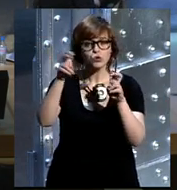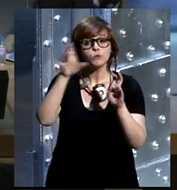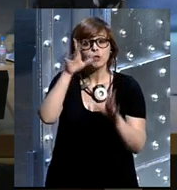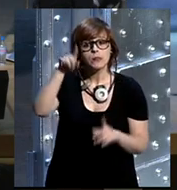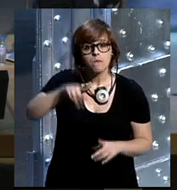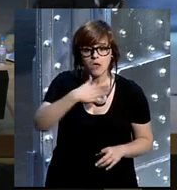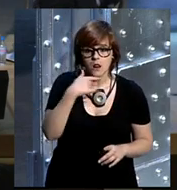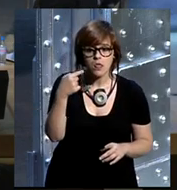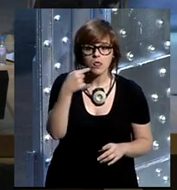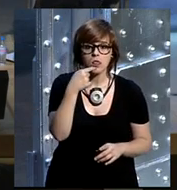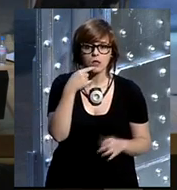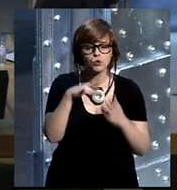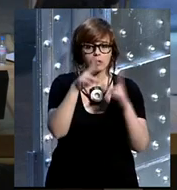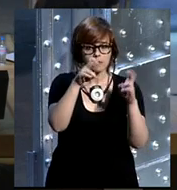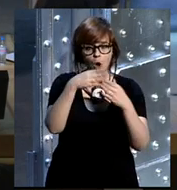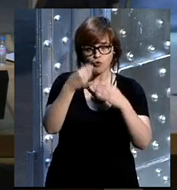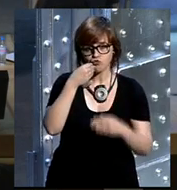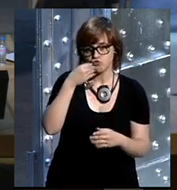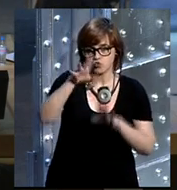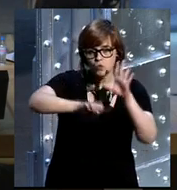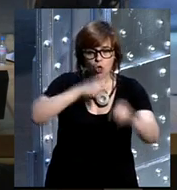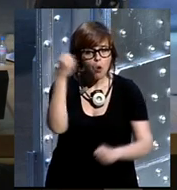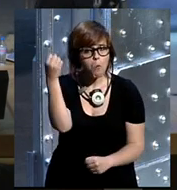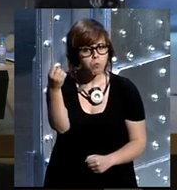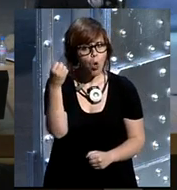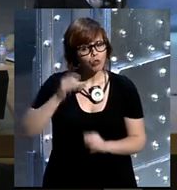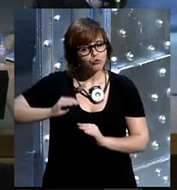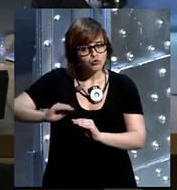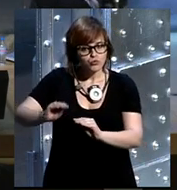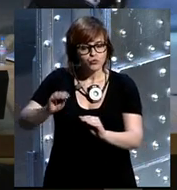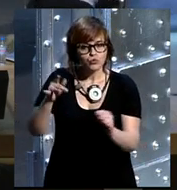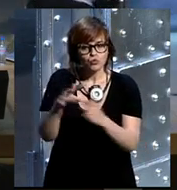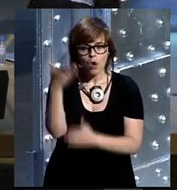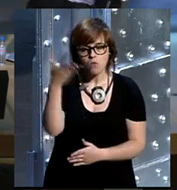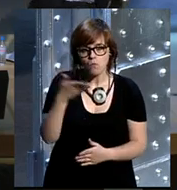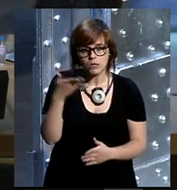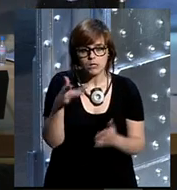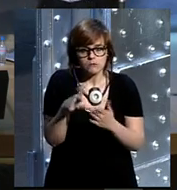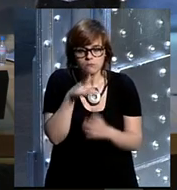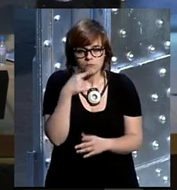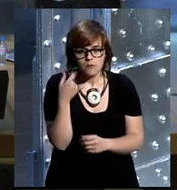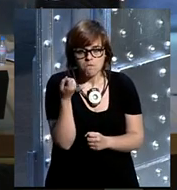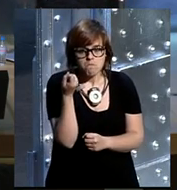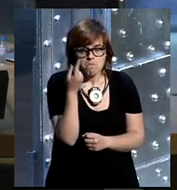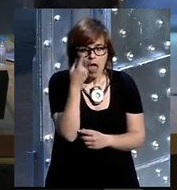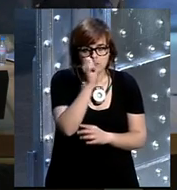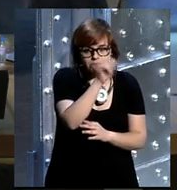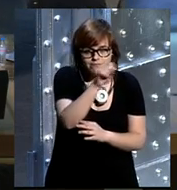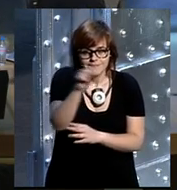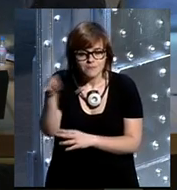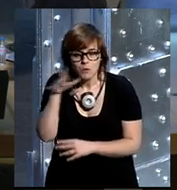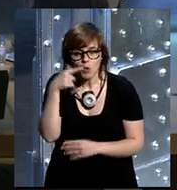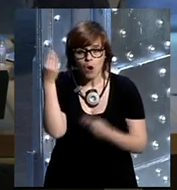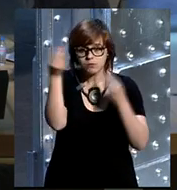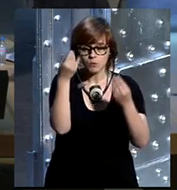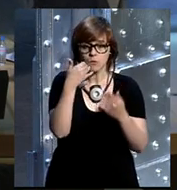quería decir que el poder de los consumidores es muchísimo más importante de lo que la gente cree. Y de hecho les voy a contar un secreto.